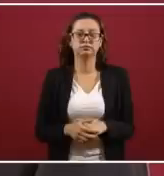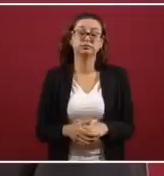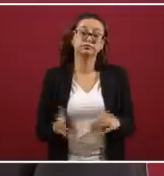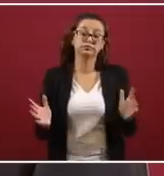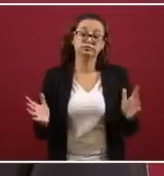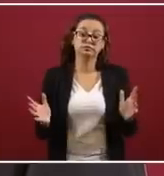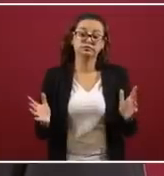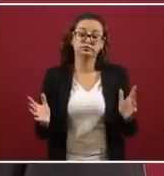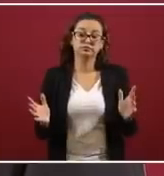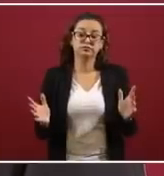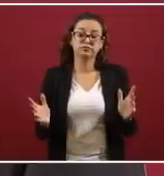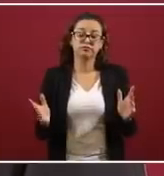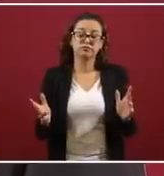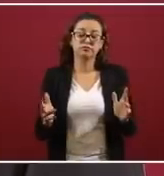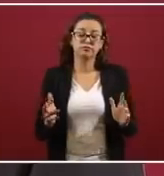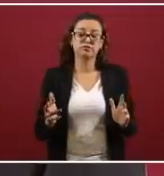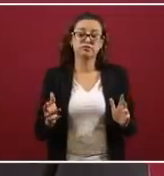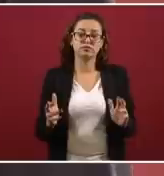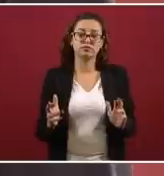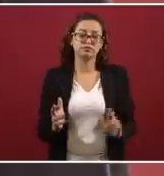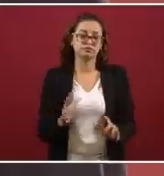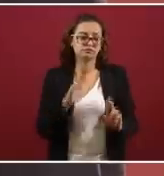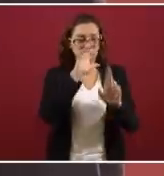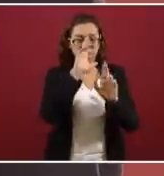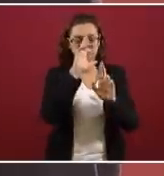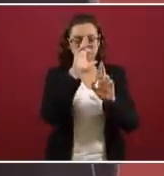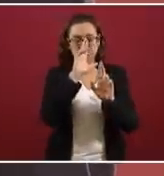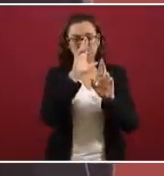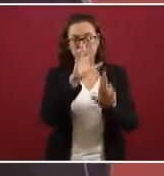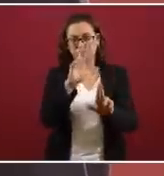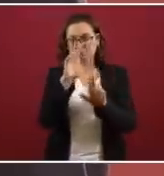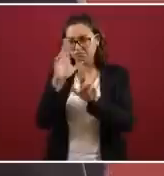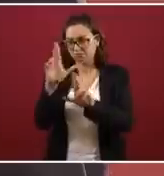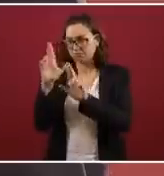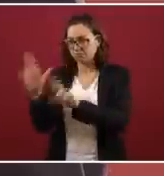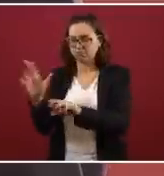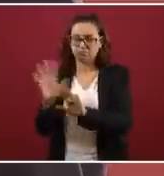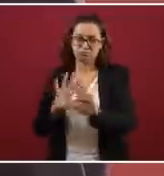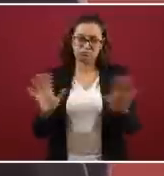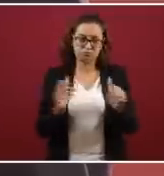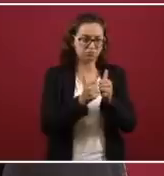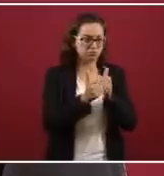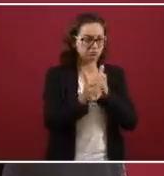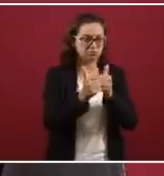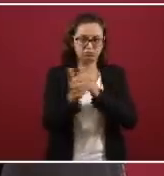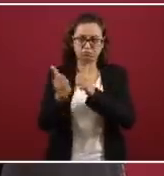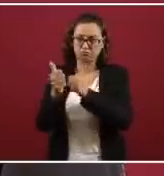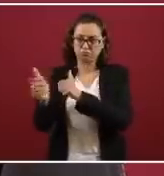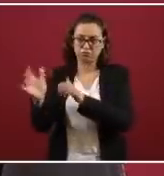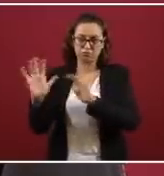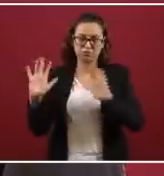Pero respetamos lo que hagan, porque son autónomos.